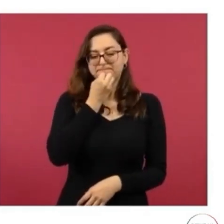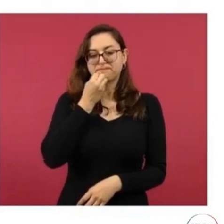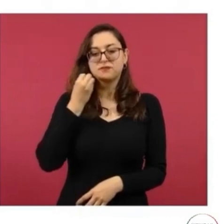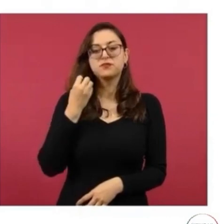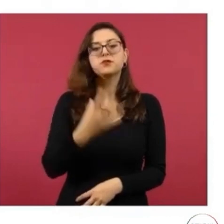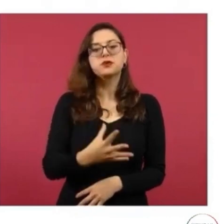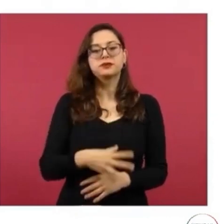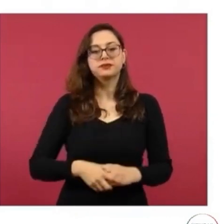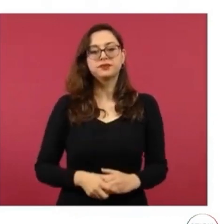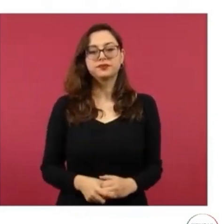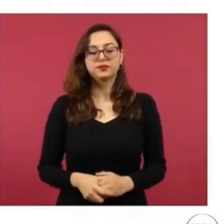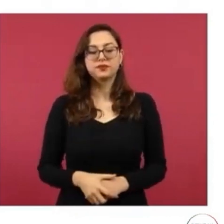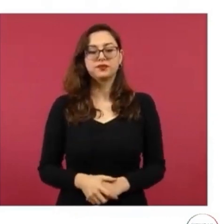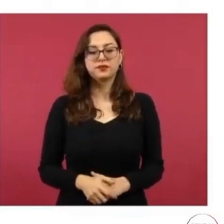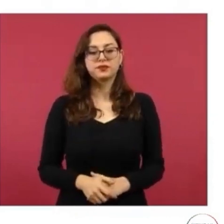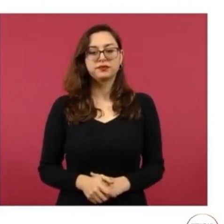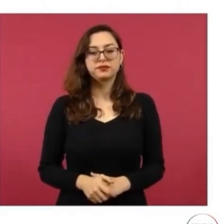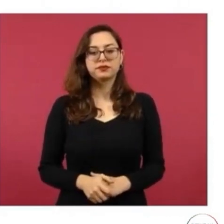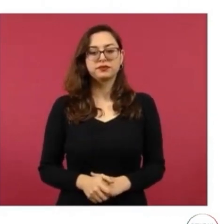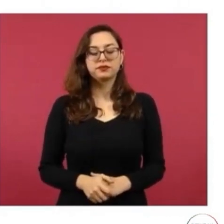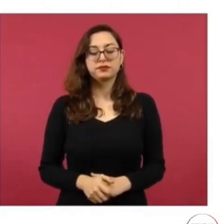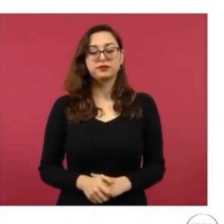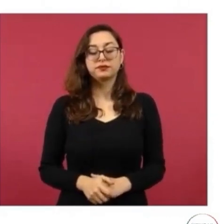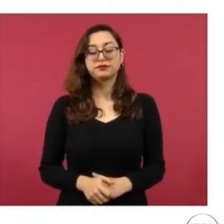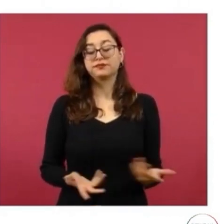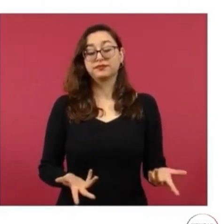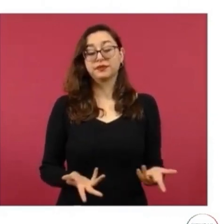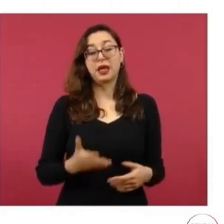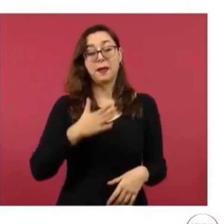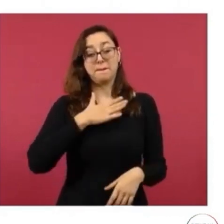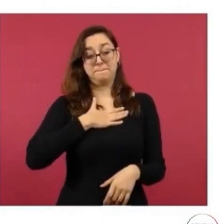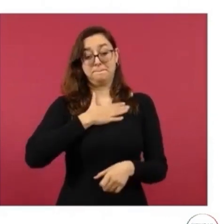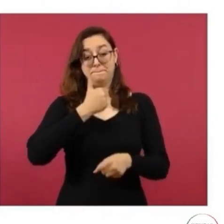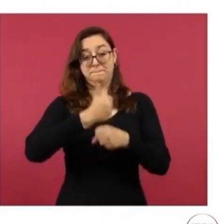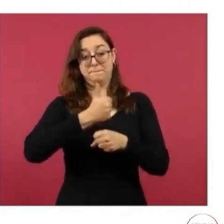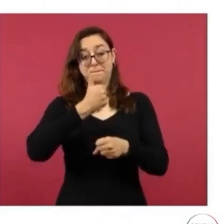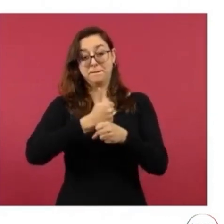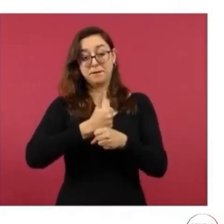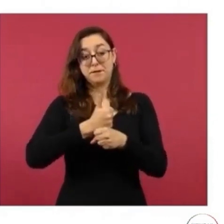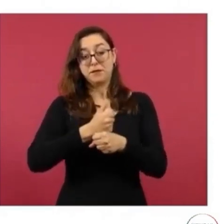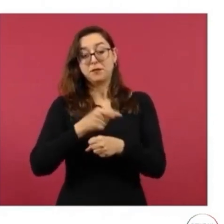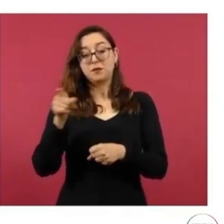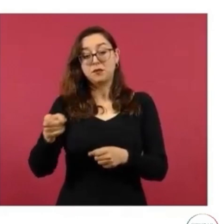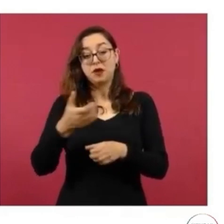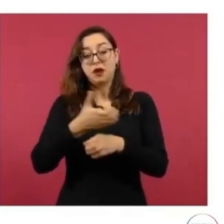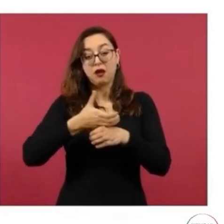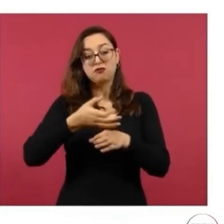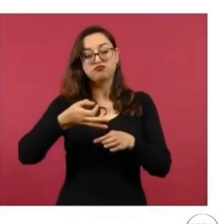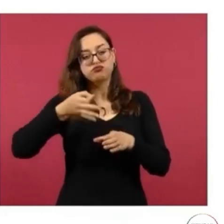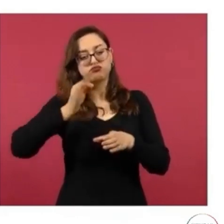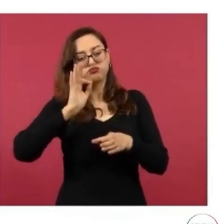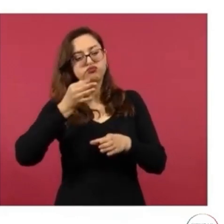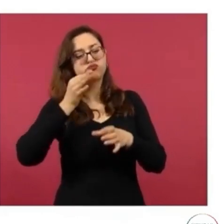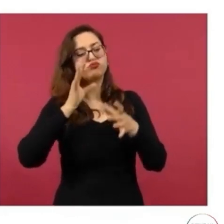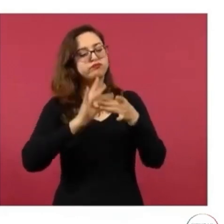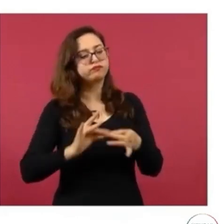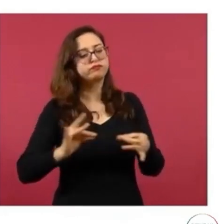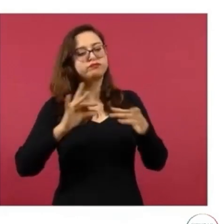Mi abuelo, al tomar el café, me hablaba de Juárez y de Porfirio,